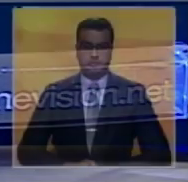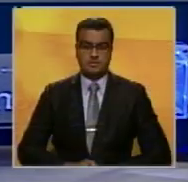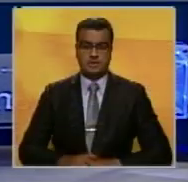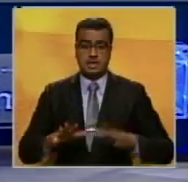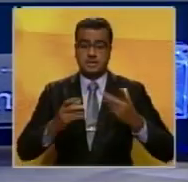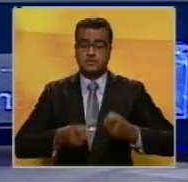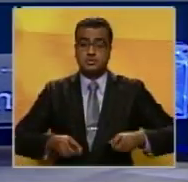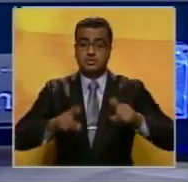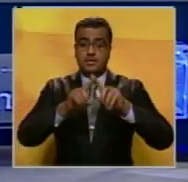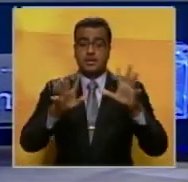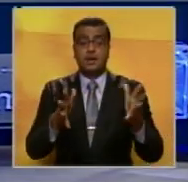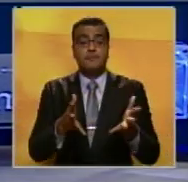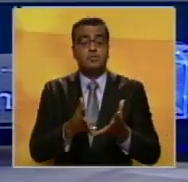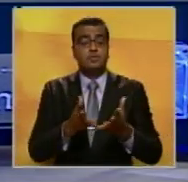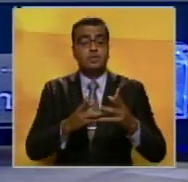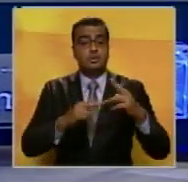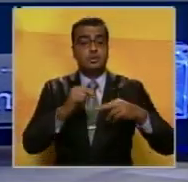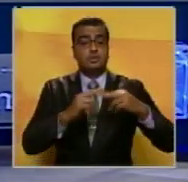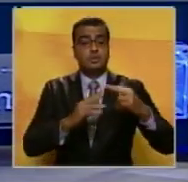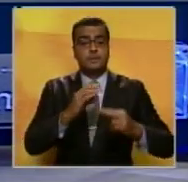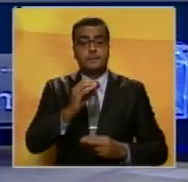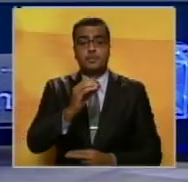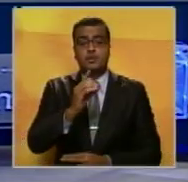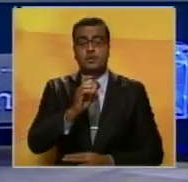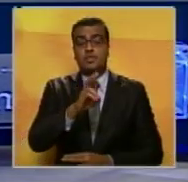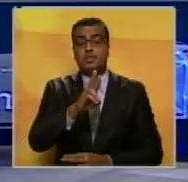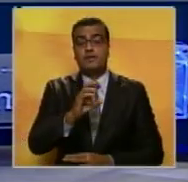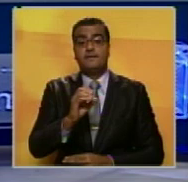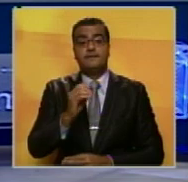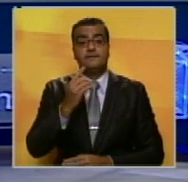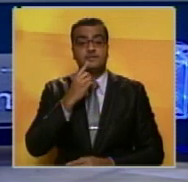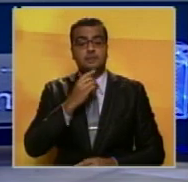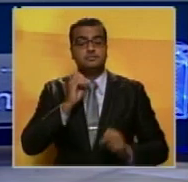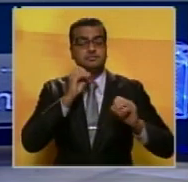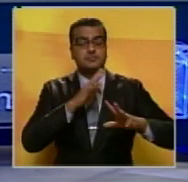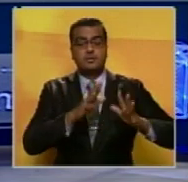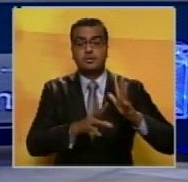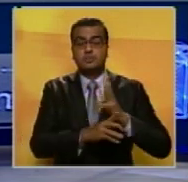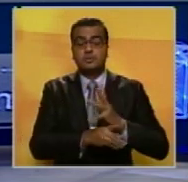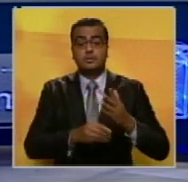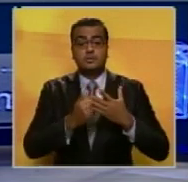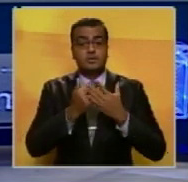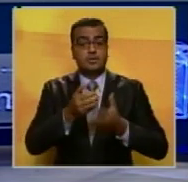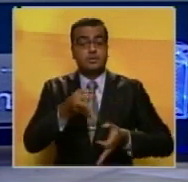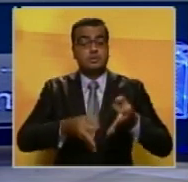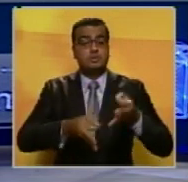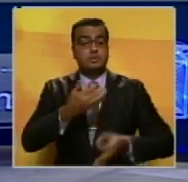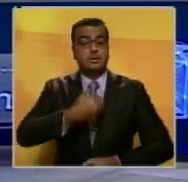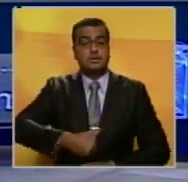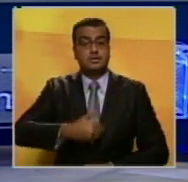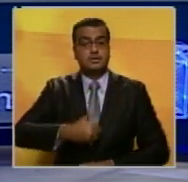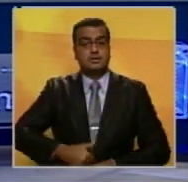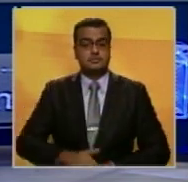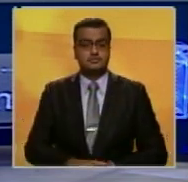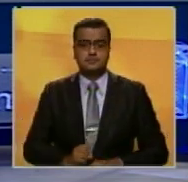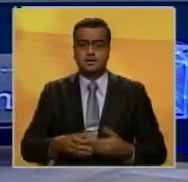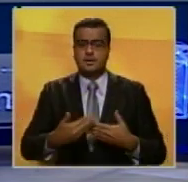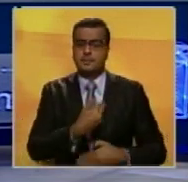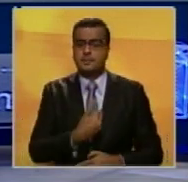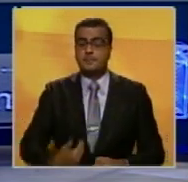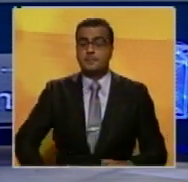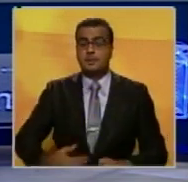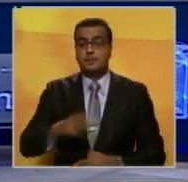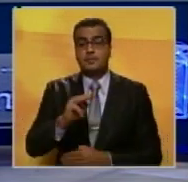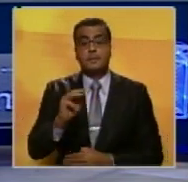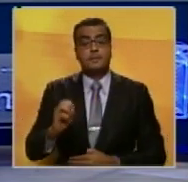Iniciamos lo que pasa en el mundo con la constructora Odebrecht, salpicada por corrupción, que colaborará con la justicia argentina. Cercanos al presidente Mauricio